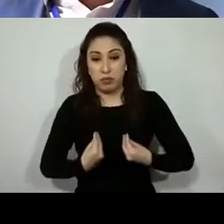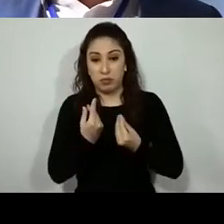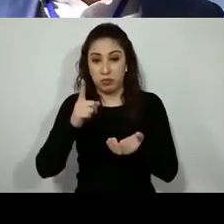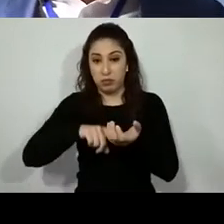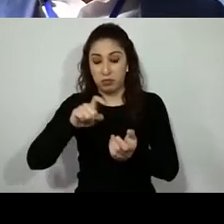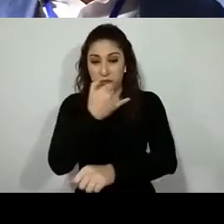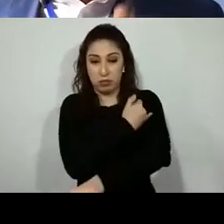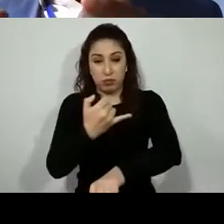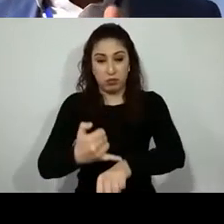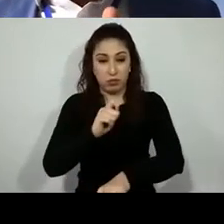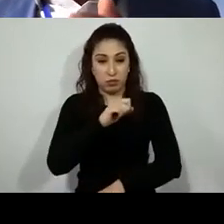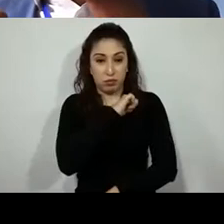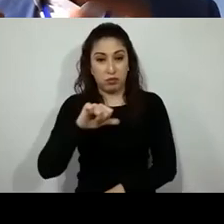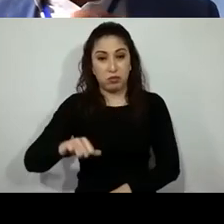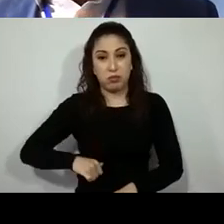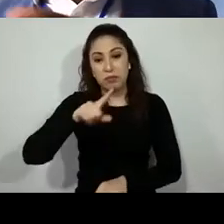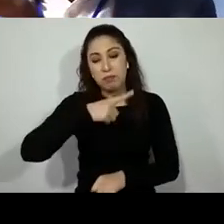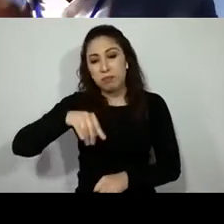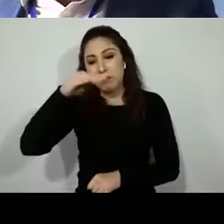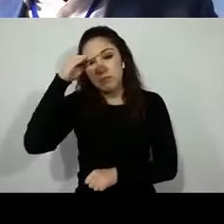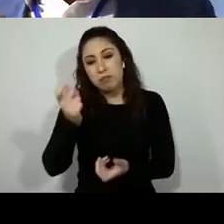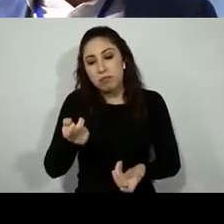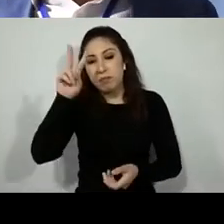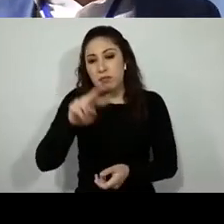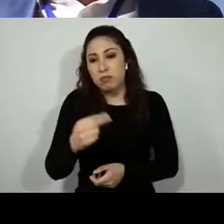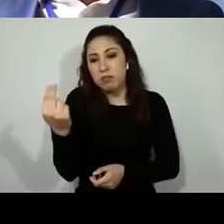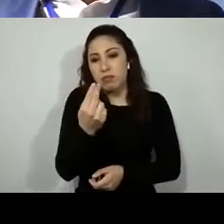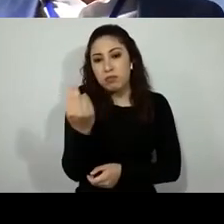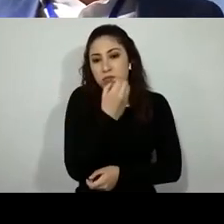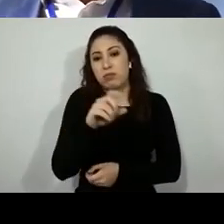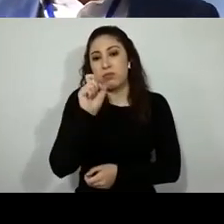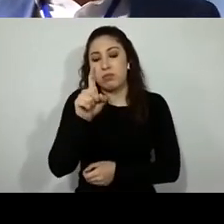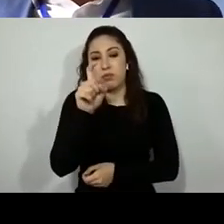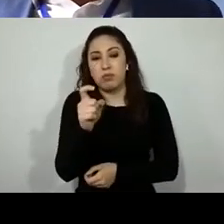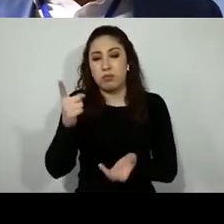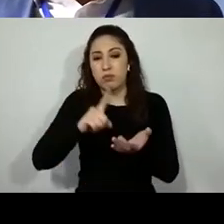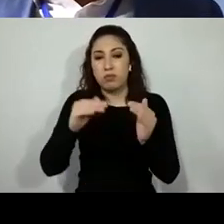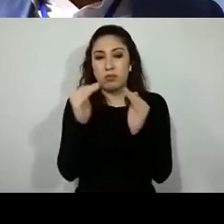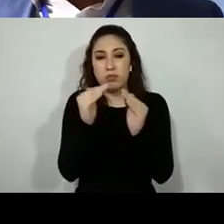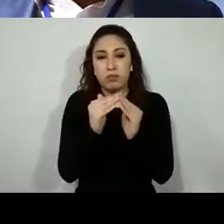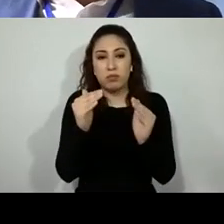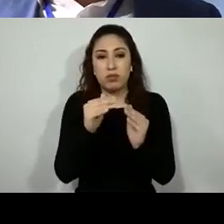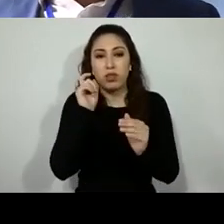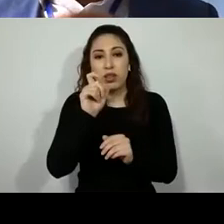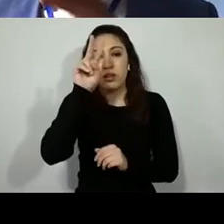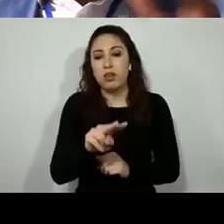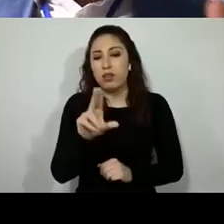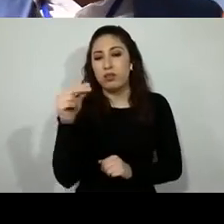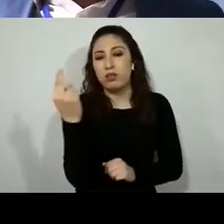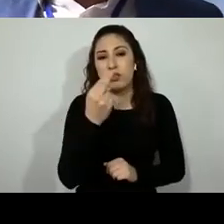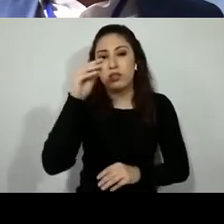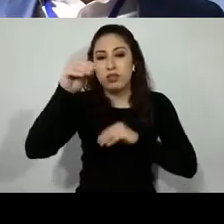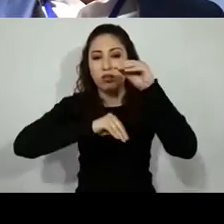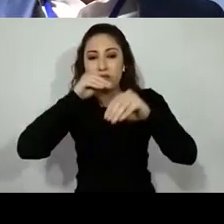territorial preferirían tener el vital líquido en sus hogares que contar con alberca con olas o contar